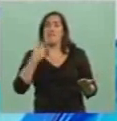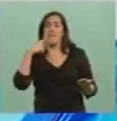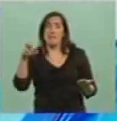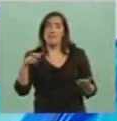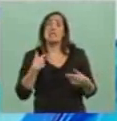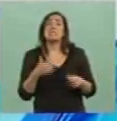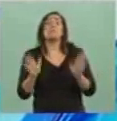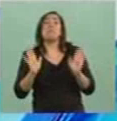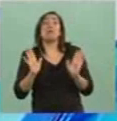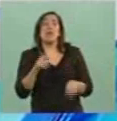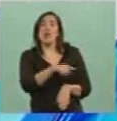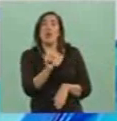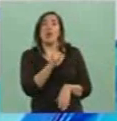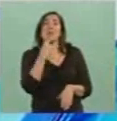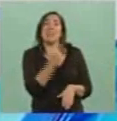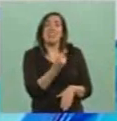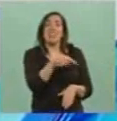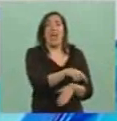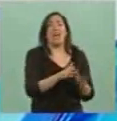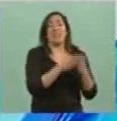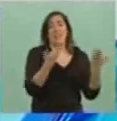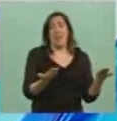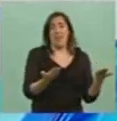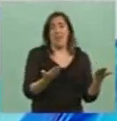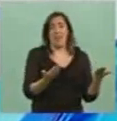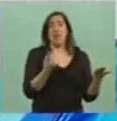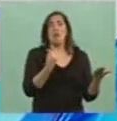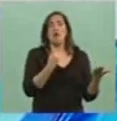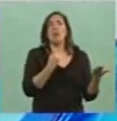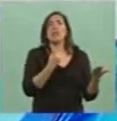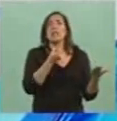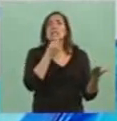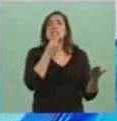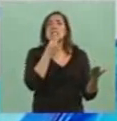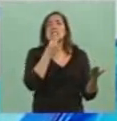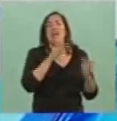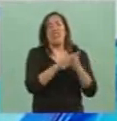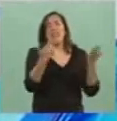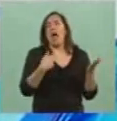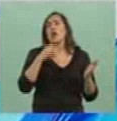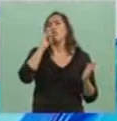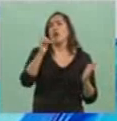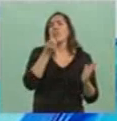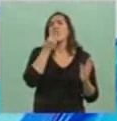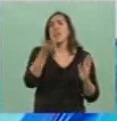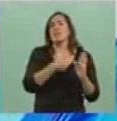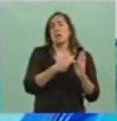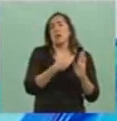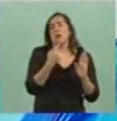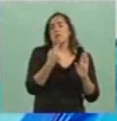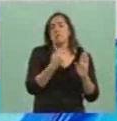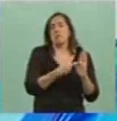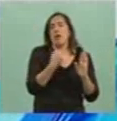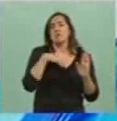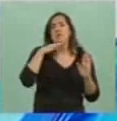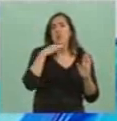diario porque normalmente tiene menores consecuencias decir una estupidez en un diario que no declarar los impuestos, por